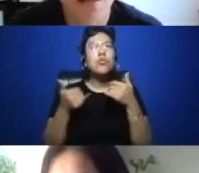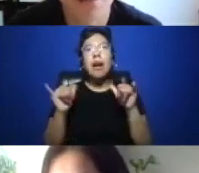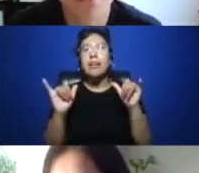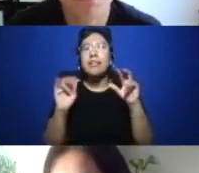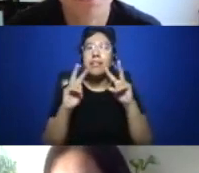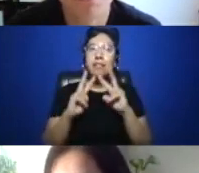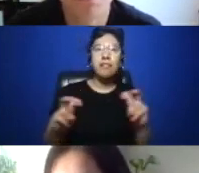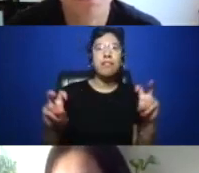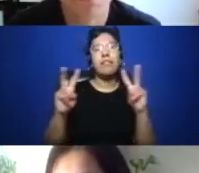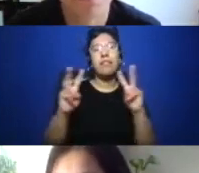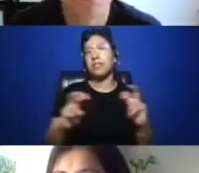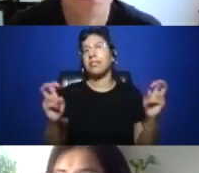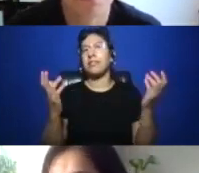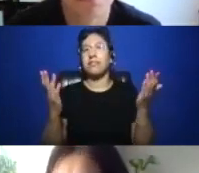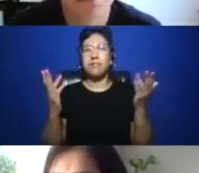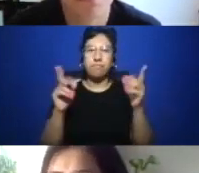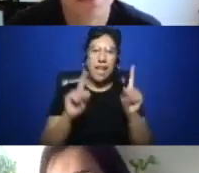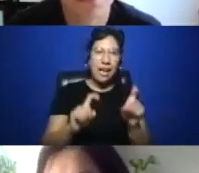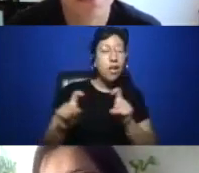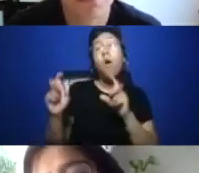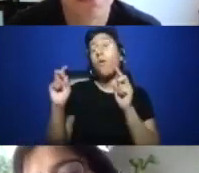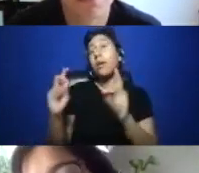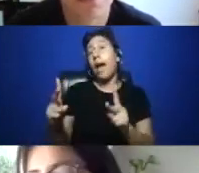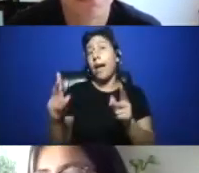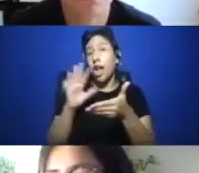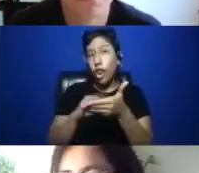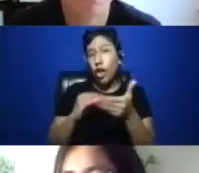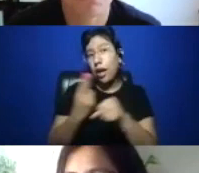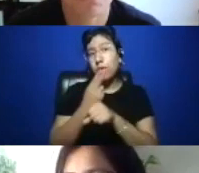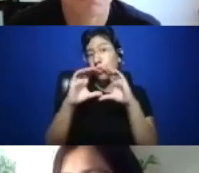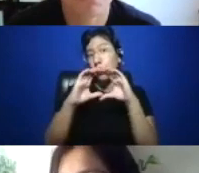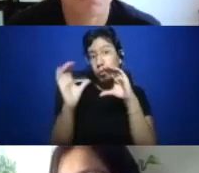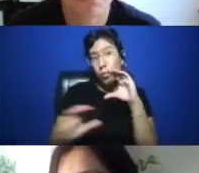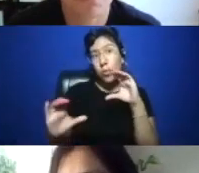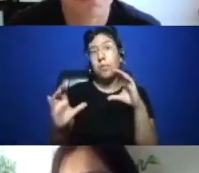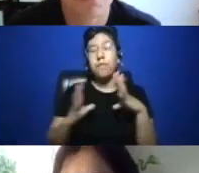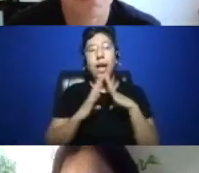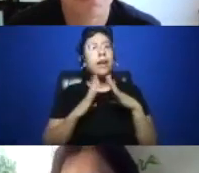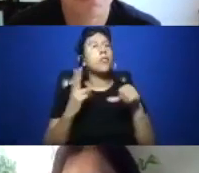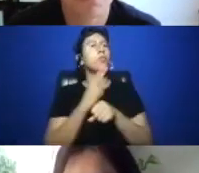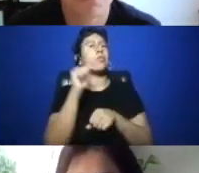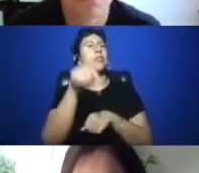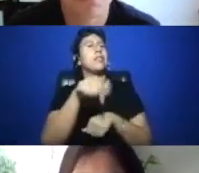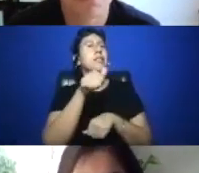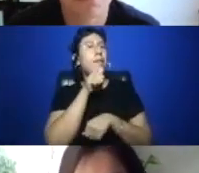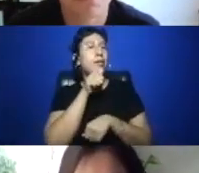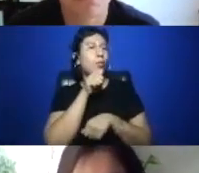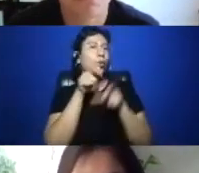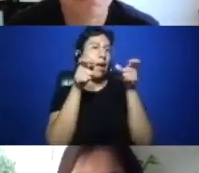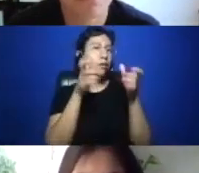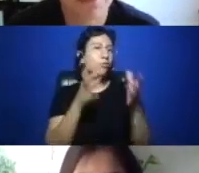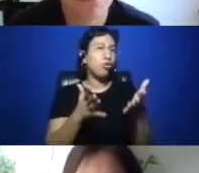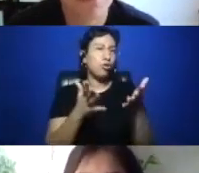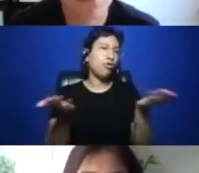Entonces, están solo empezando a explorar de, ah, si usamos el Zoom y